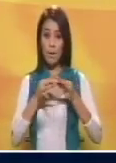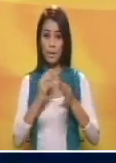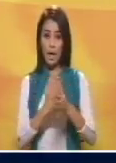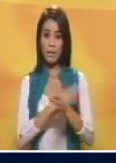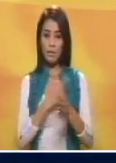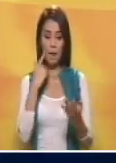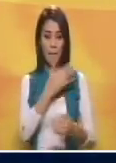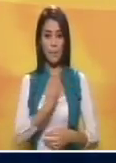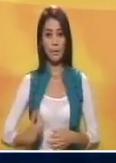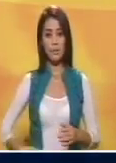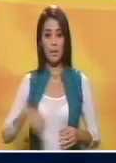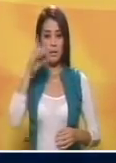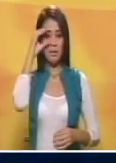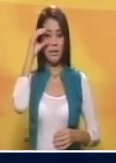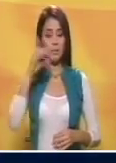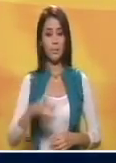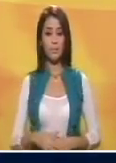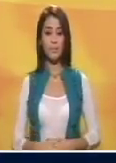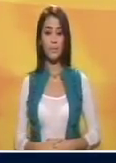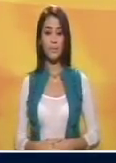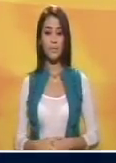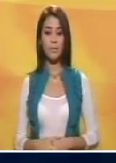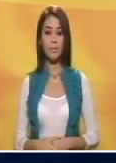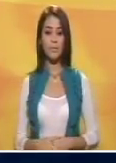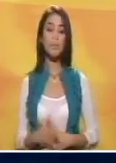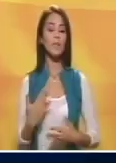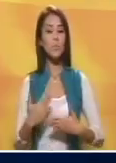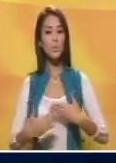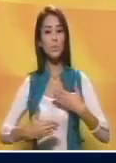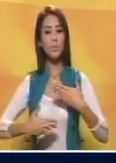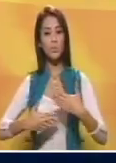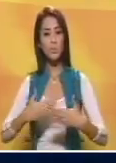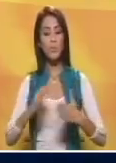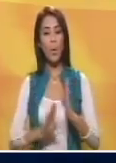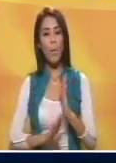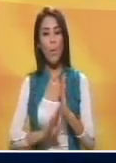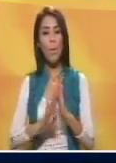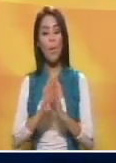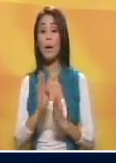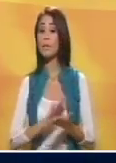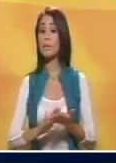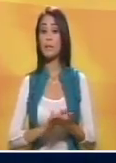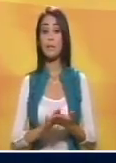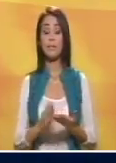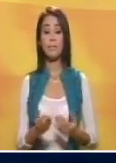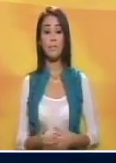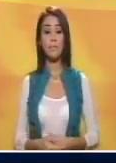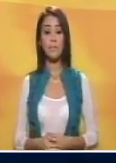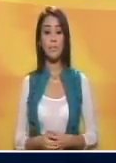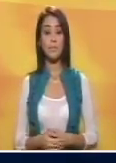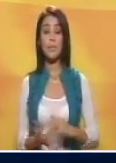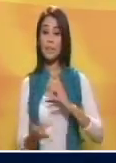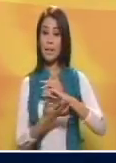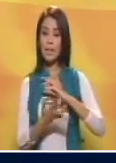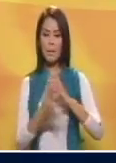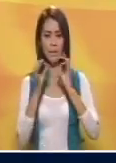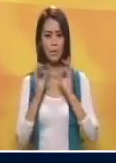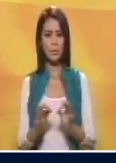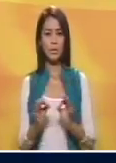la presidenta Rodríguez, que está en marcha, que está consolidado, que está andando. Técnicamente